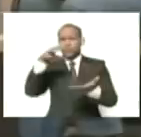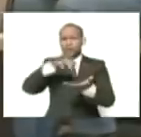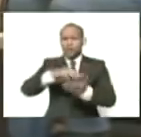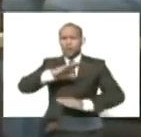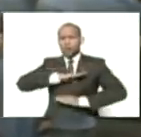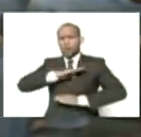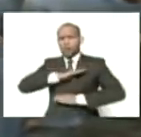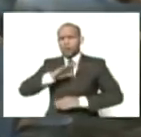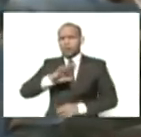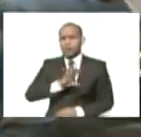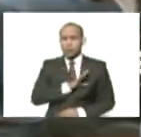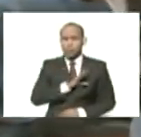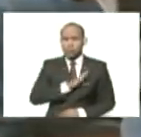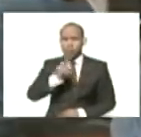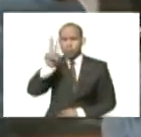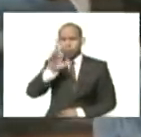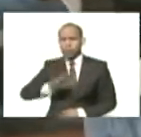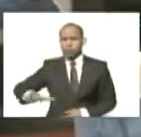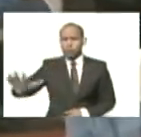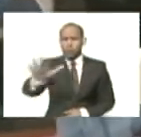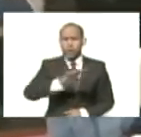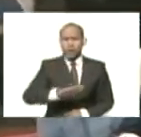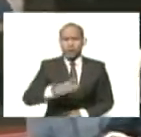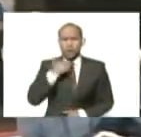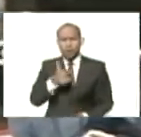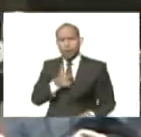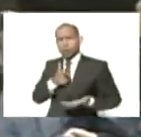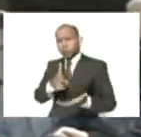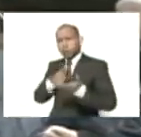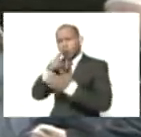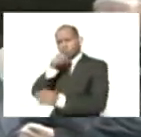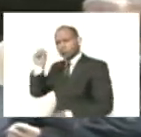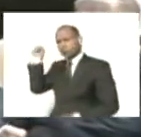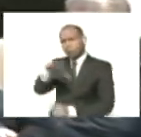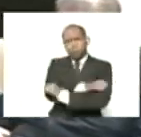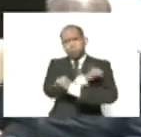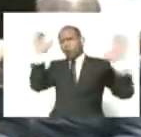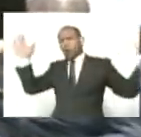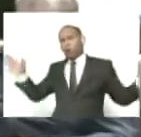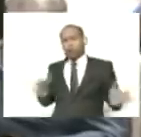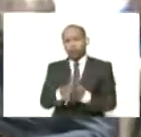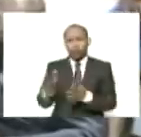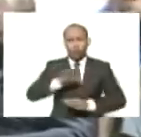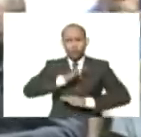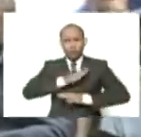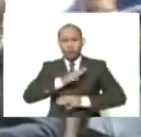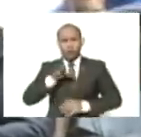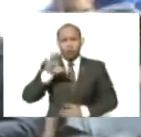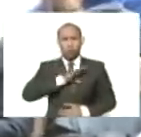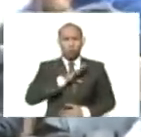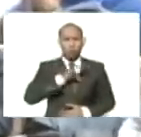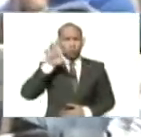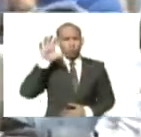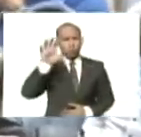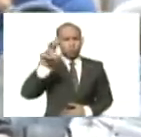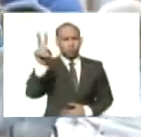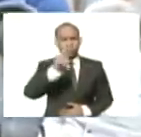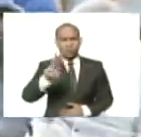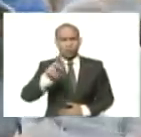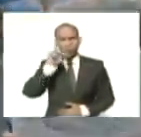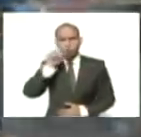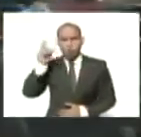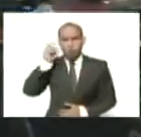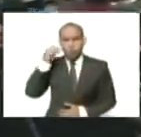bienestar, cuando hablo que han tiroteado y bombardeado el estado de bienestar, estoy hablando de